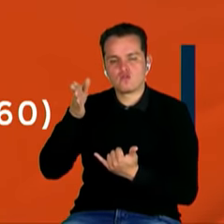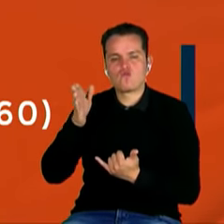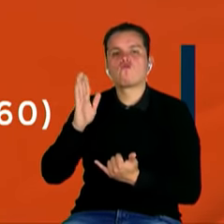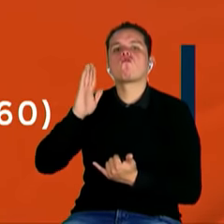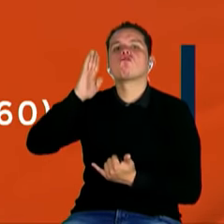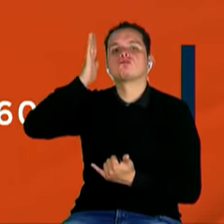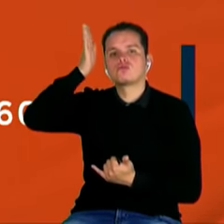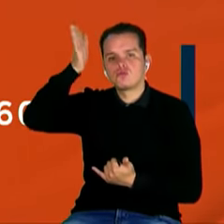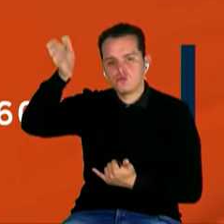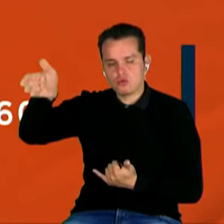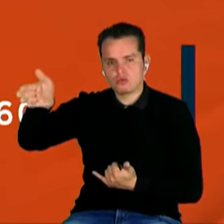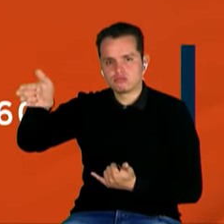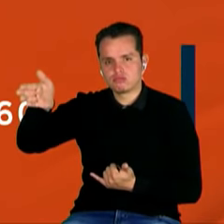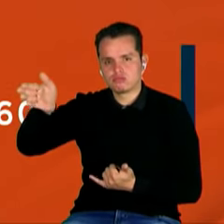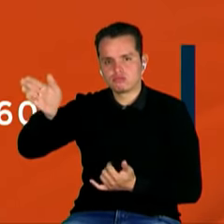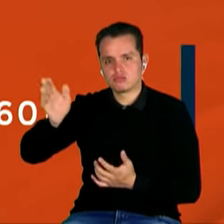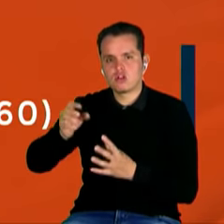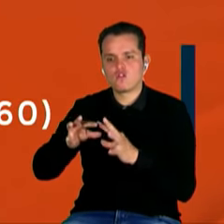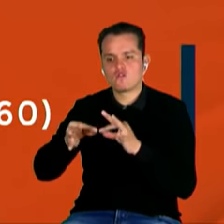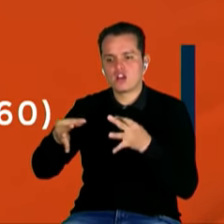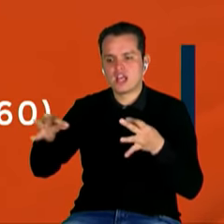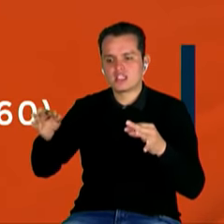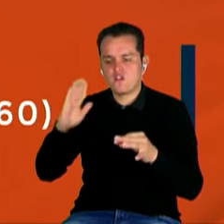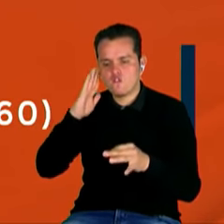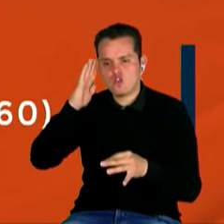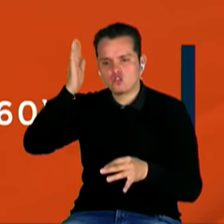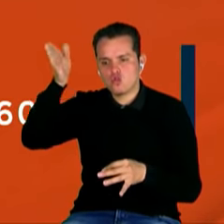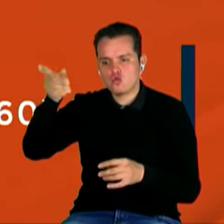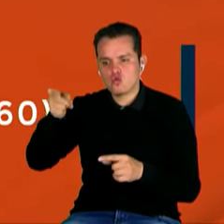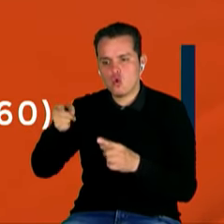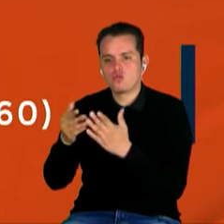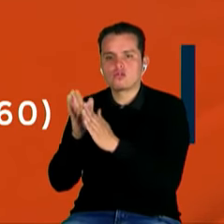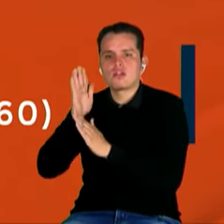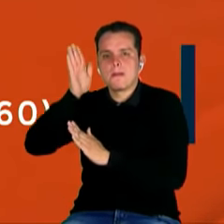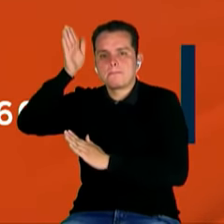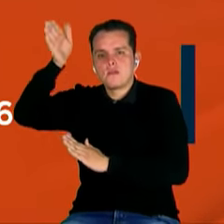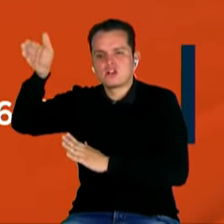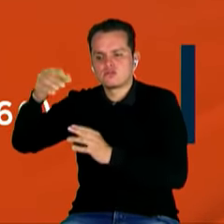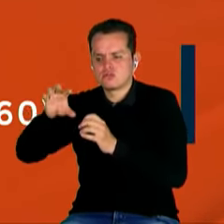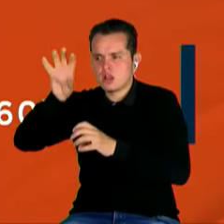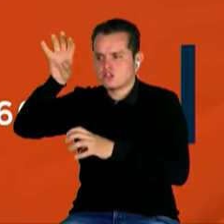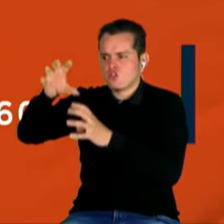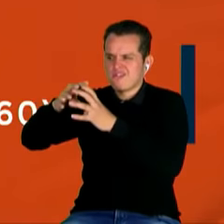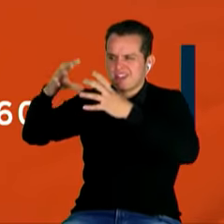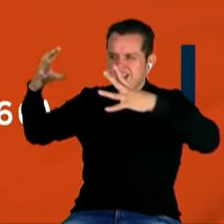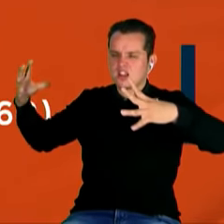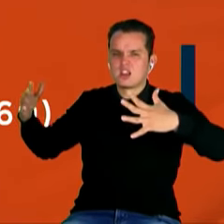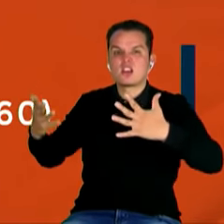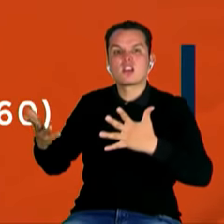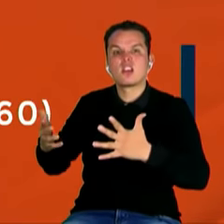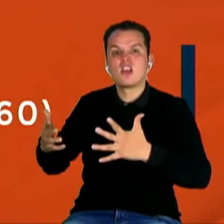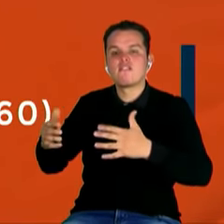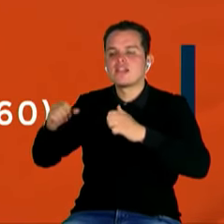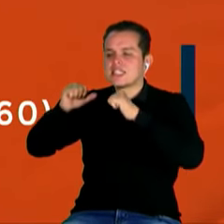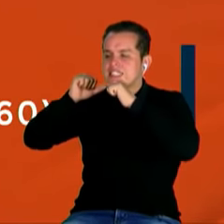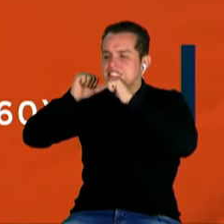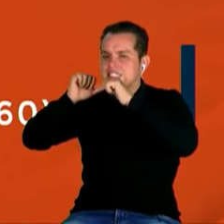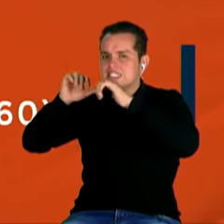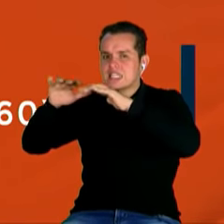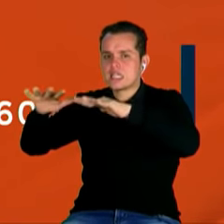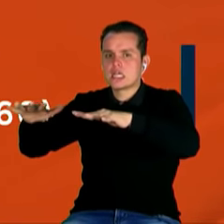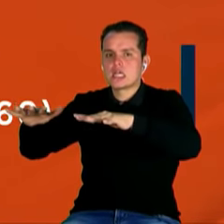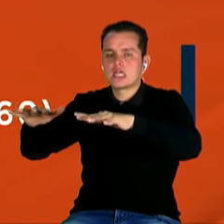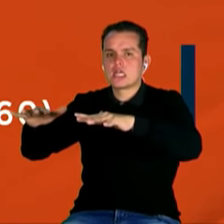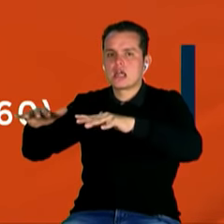Futuro. Haré de ti el futuro. Y haré de ti una nación grande. ¿Y te qué? Y te